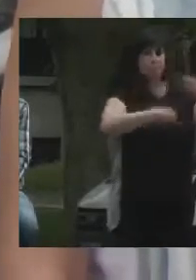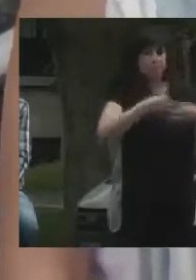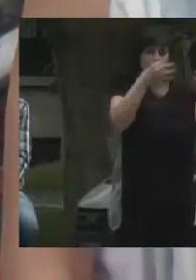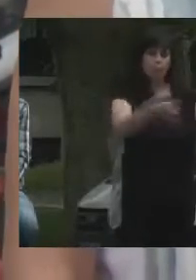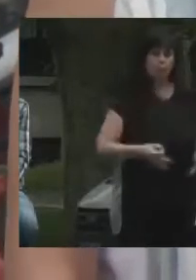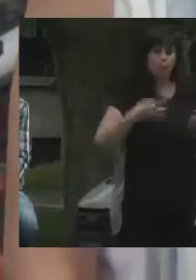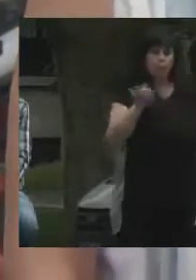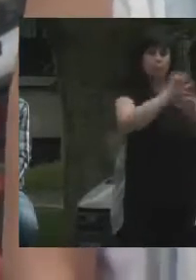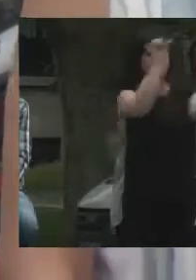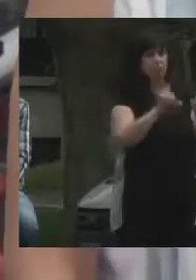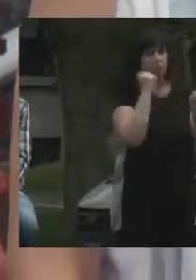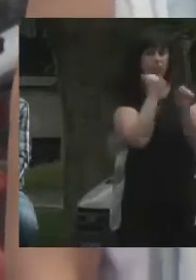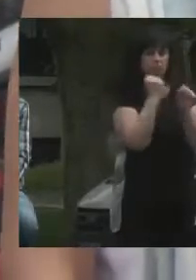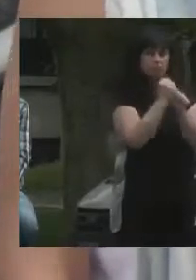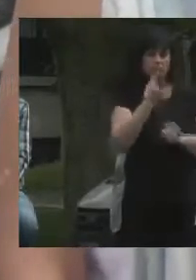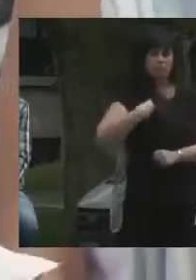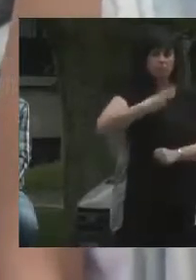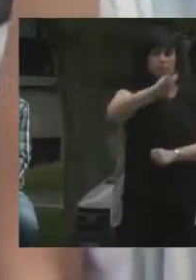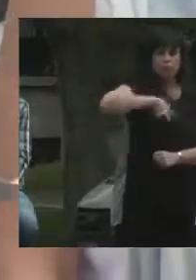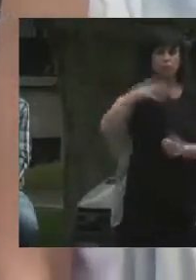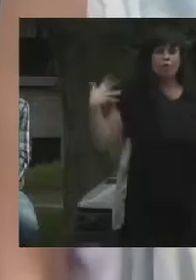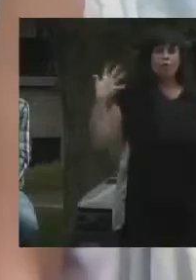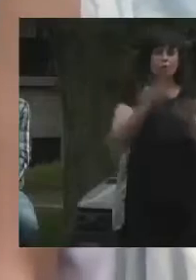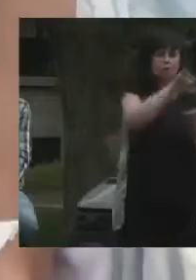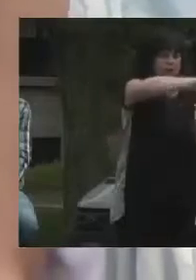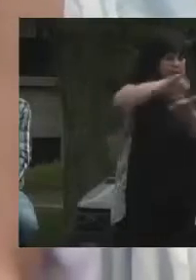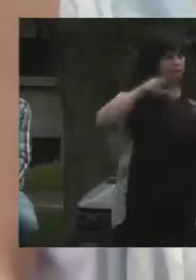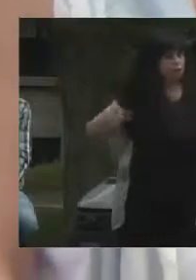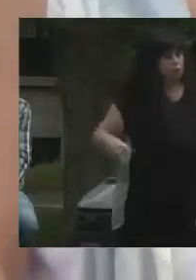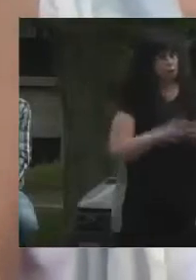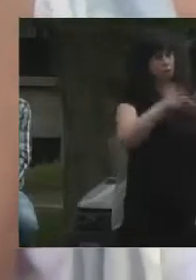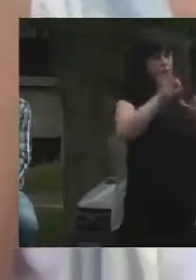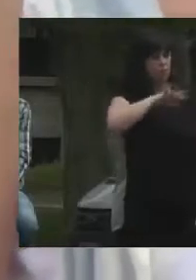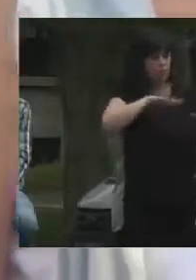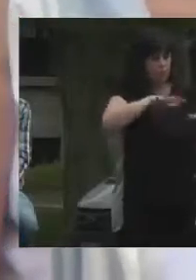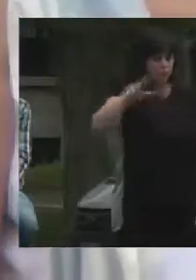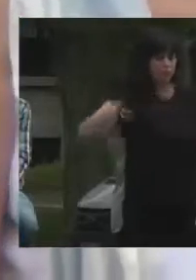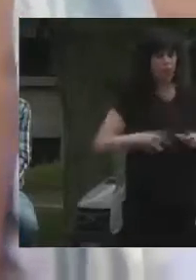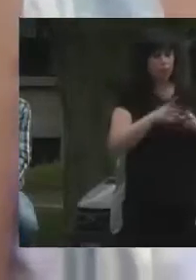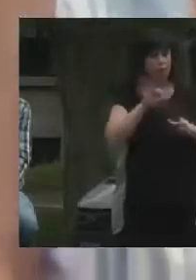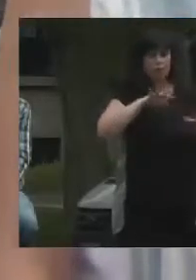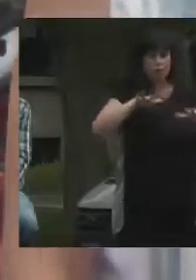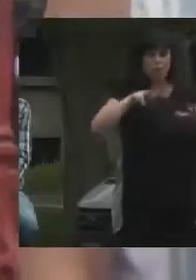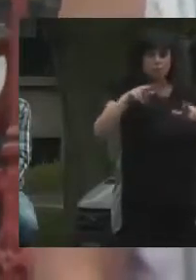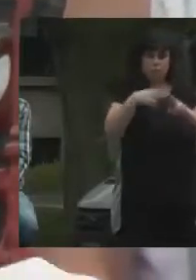forma de traballar que facíamos, que levamos anos nos centros sociais, nos movementos sociais e políticos,